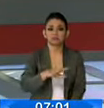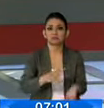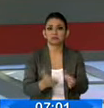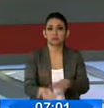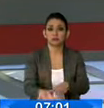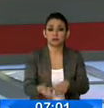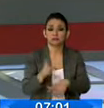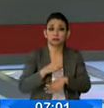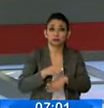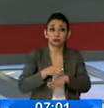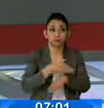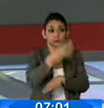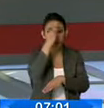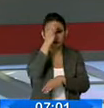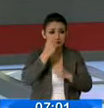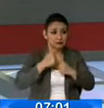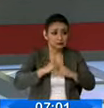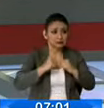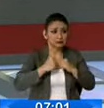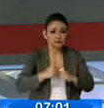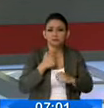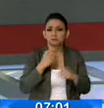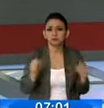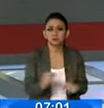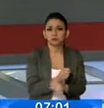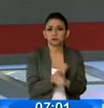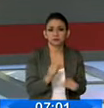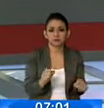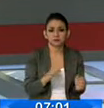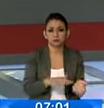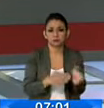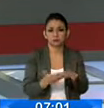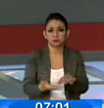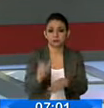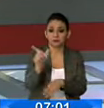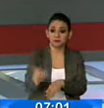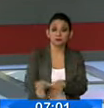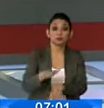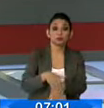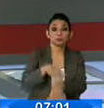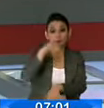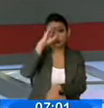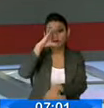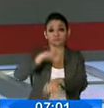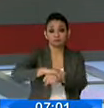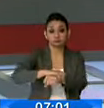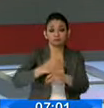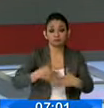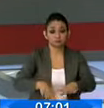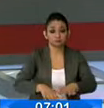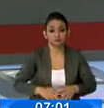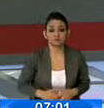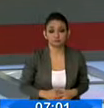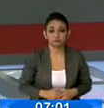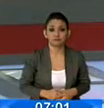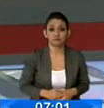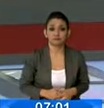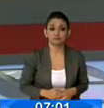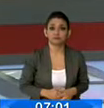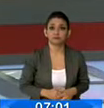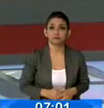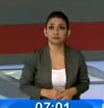los médicos en la Casa de Salud, donde fue trasladado, fueron en vano. El presunto agresor fue detenido por las autoridades horas más tarde.